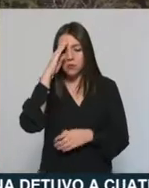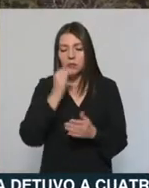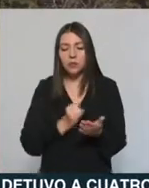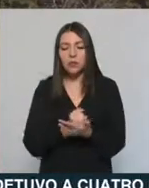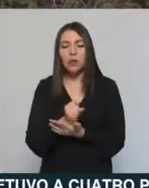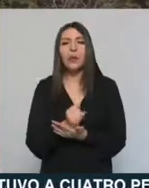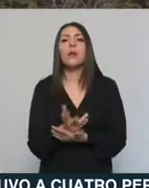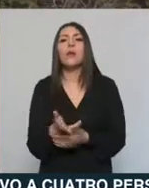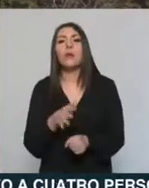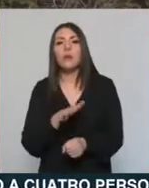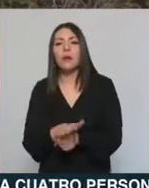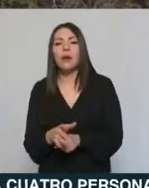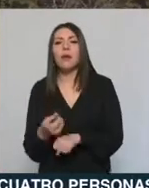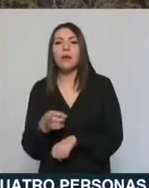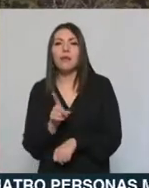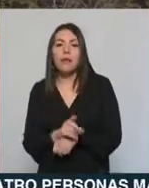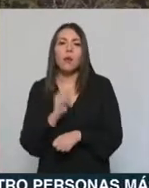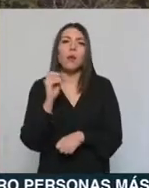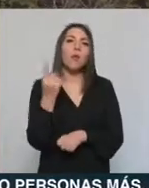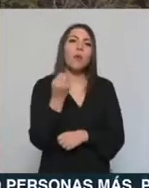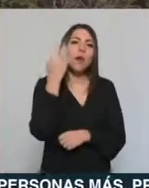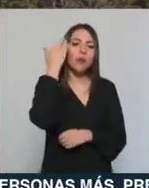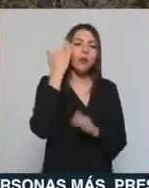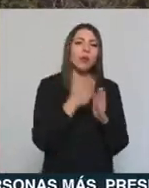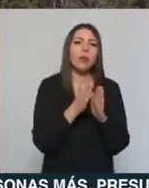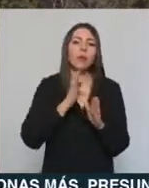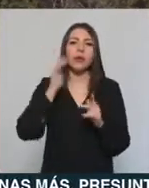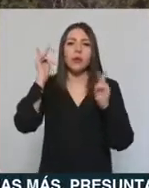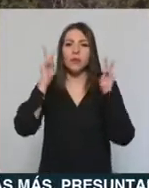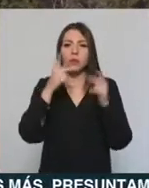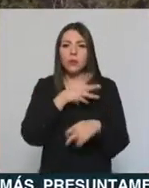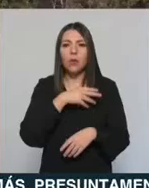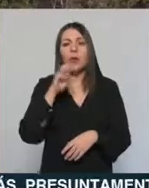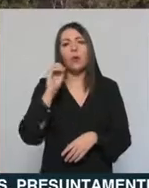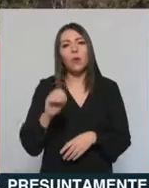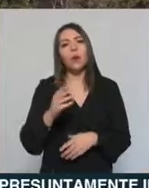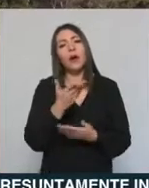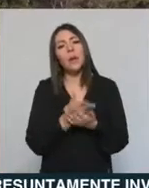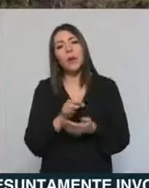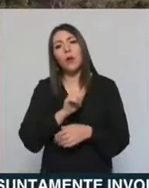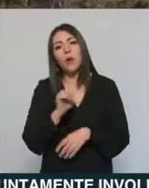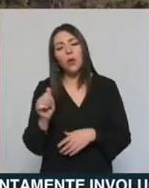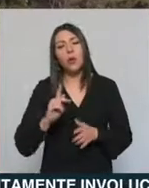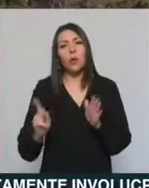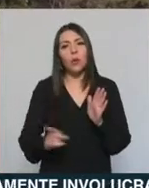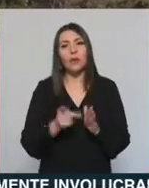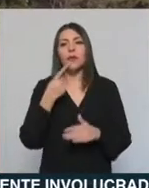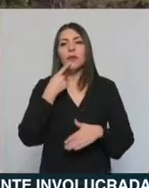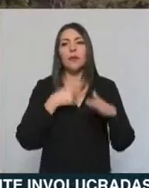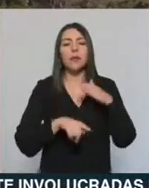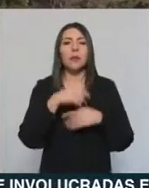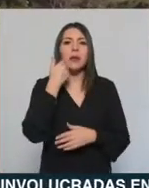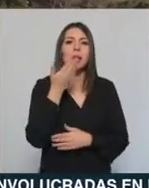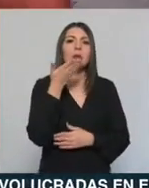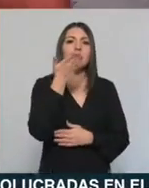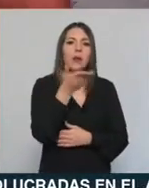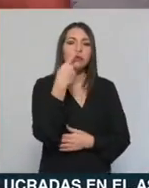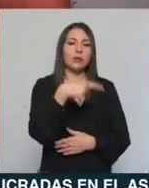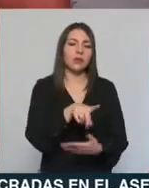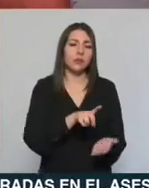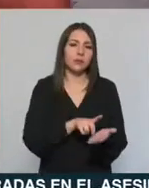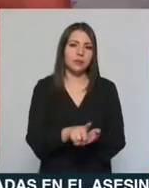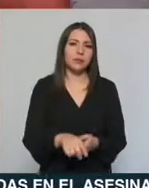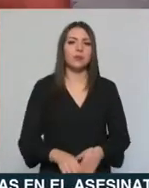hijo, o bien puede presentar una demanda nueva en la cual se demande el ejercicio de este derecho. Por otra parte, Brito Dame a través de Facebook